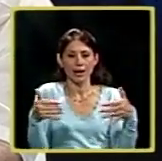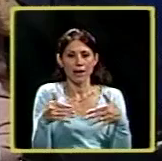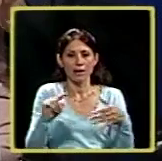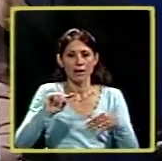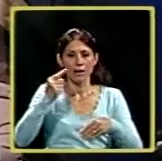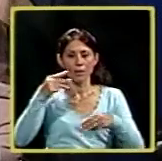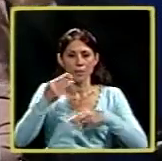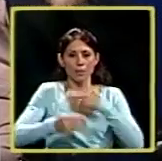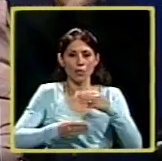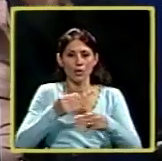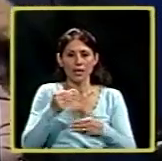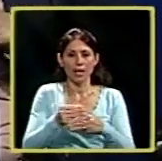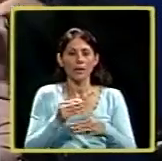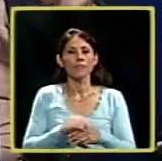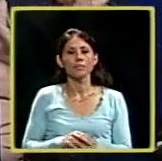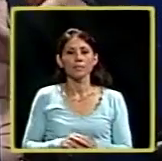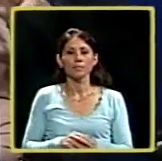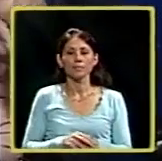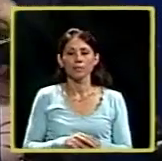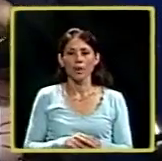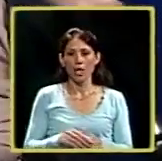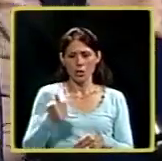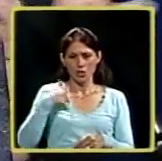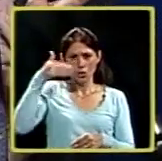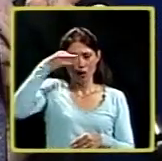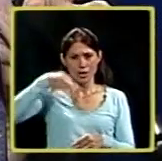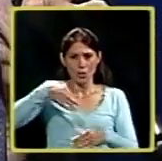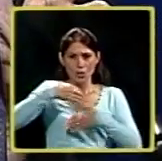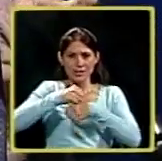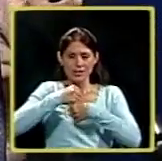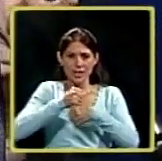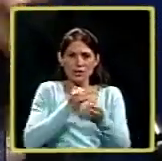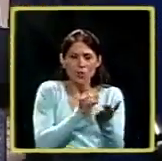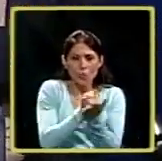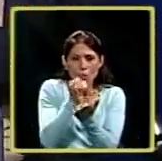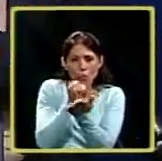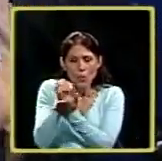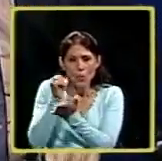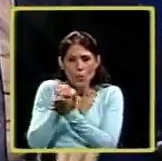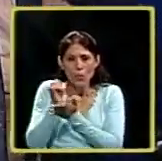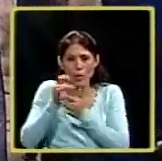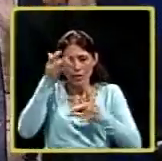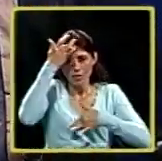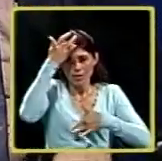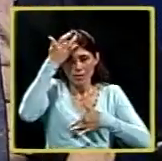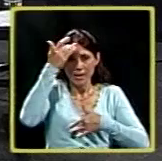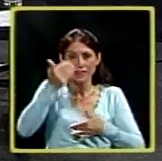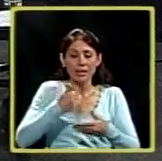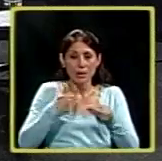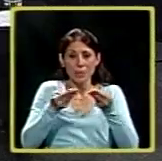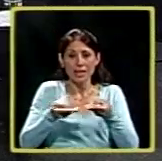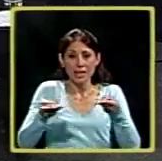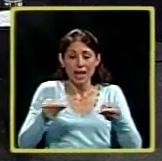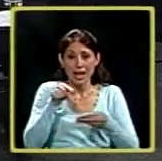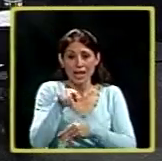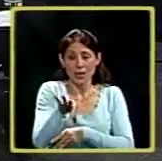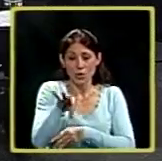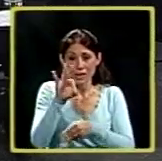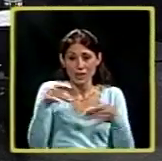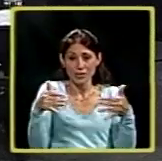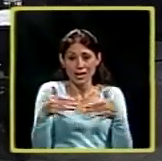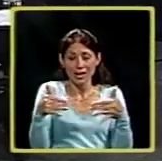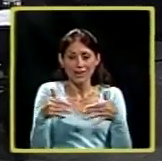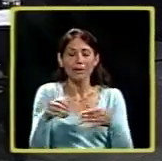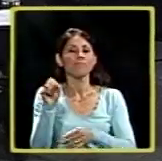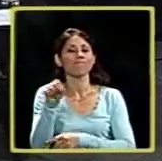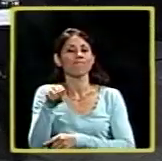Me parece que los estudios epidemiológicos tienen ahí material que de otra manera exactamente. No habría. Nunca se habían